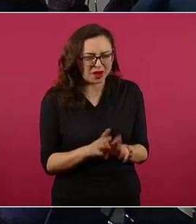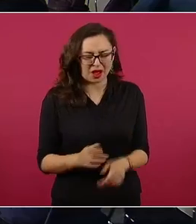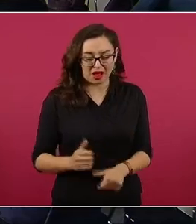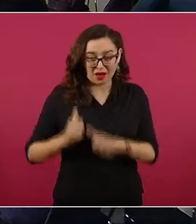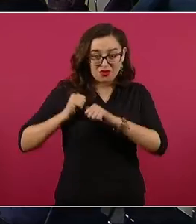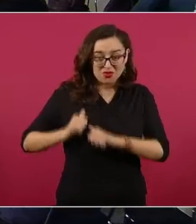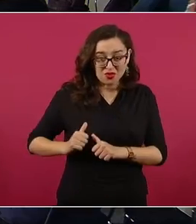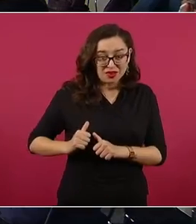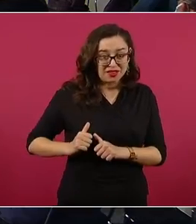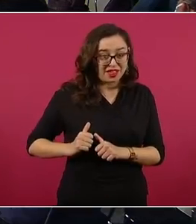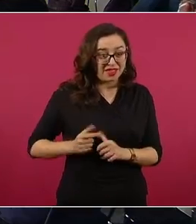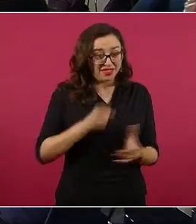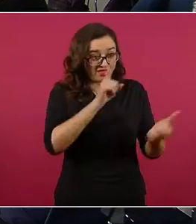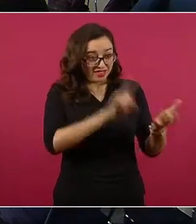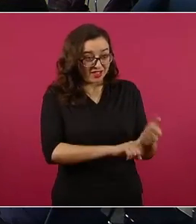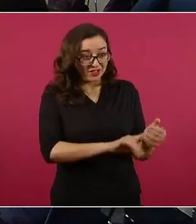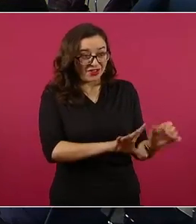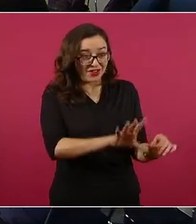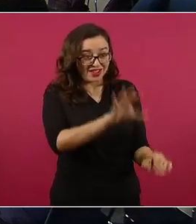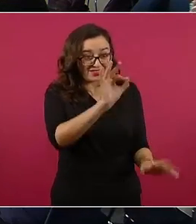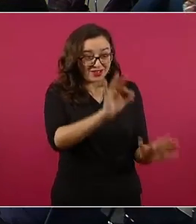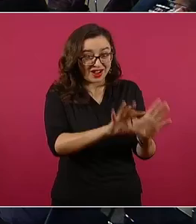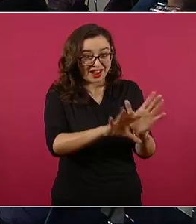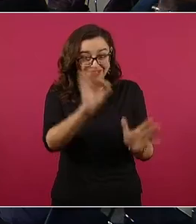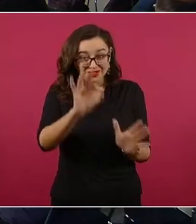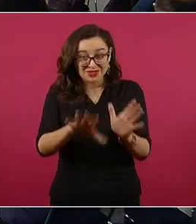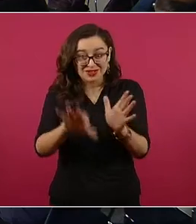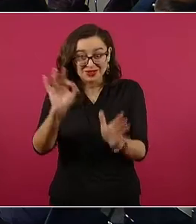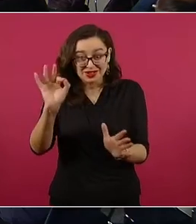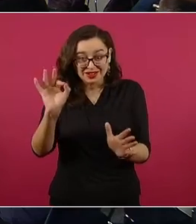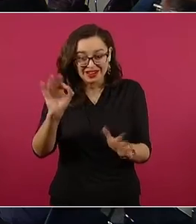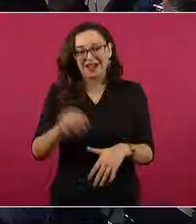los que dominen el organismo autónomo?